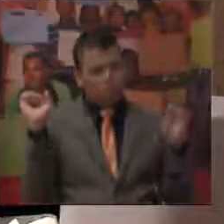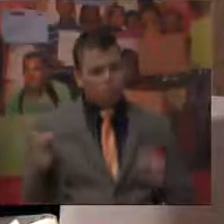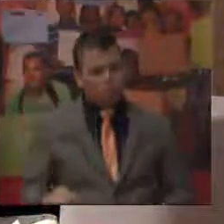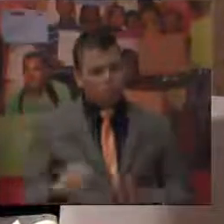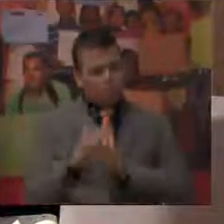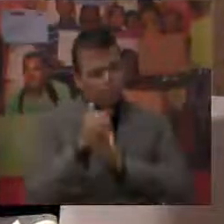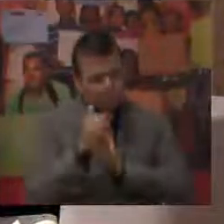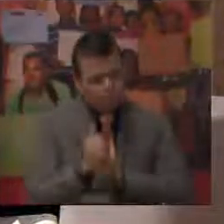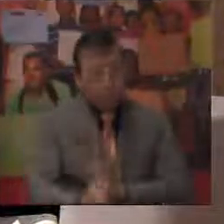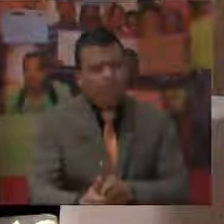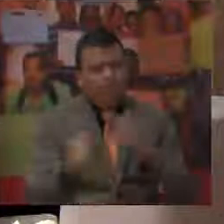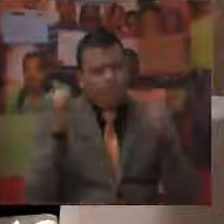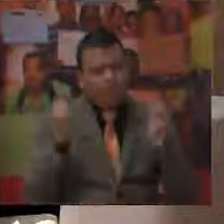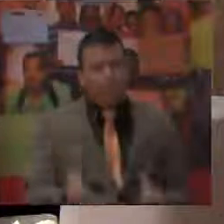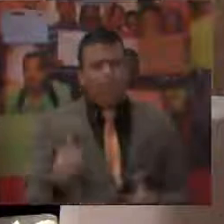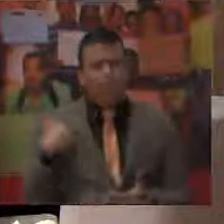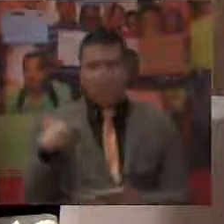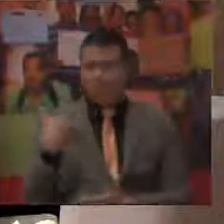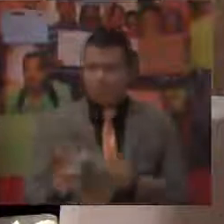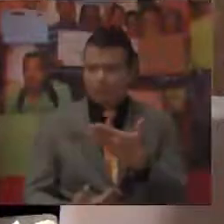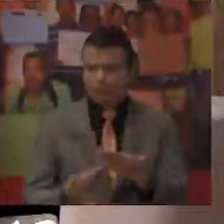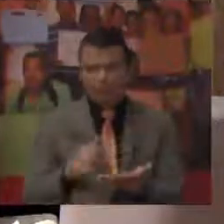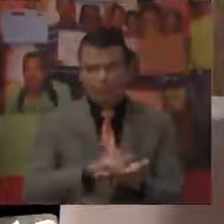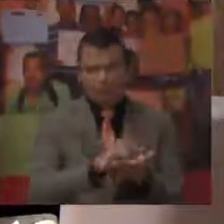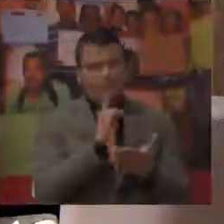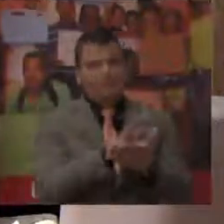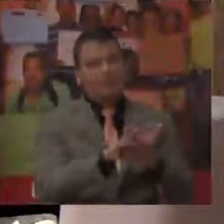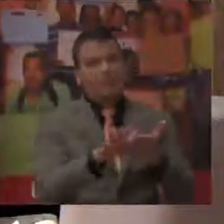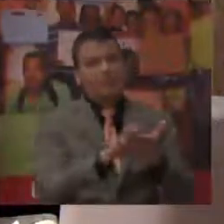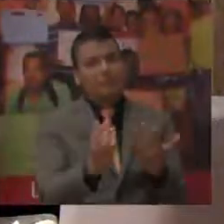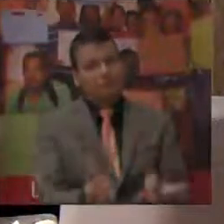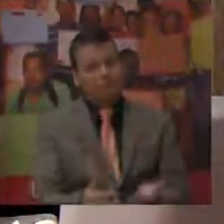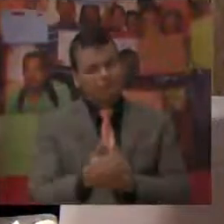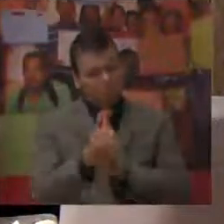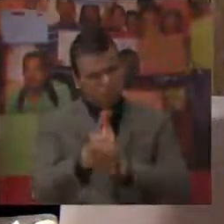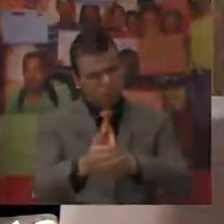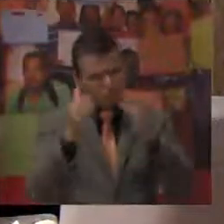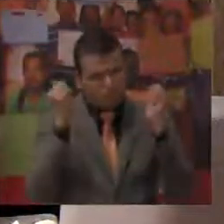camino, comencemos a hacer el camino, como dice la poesía,